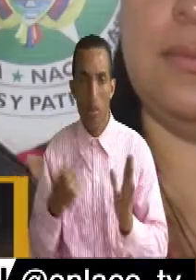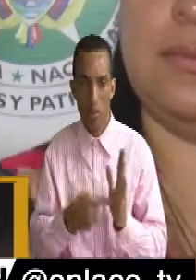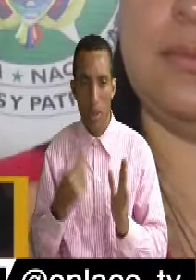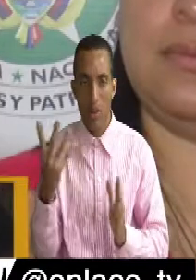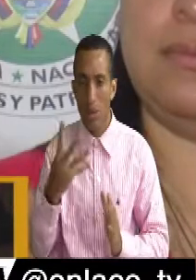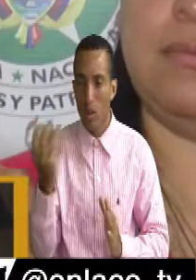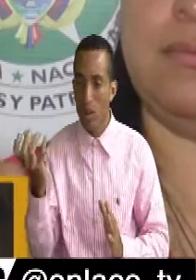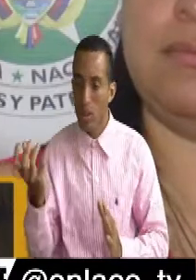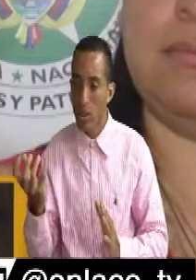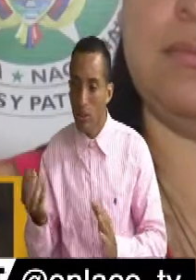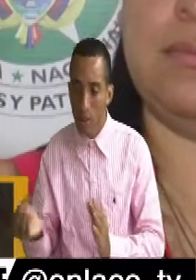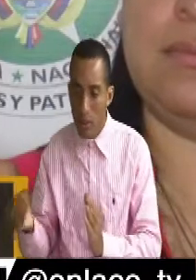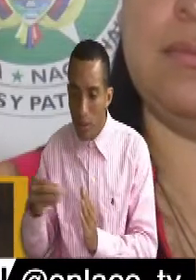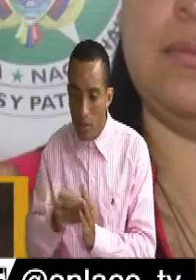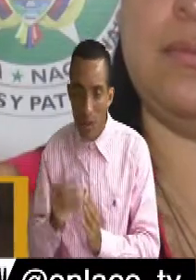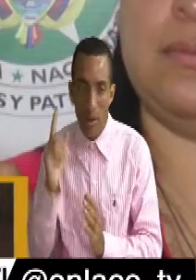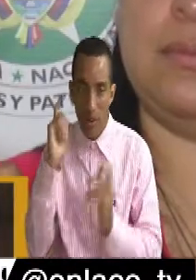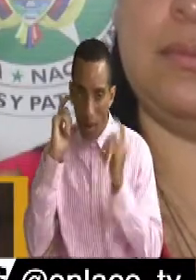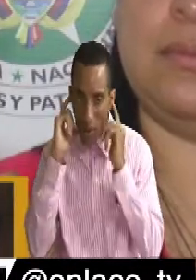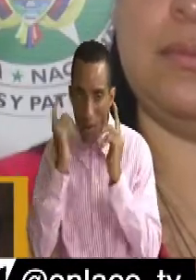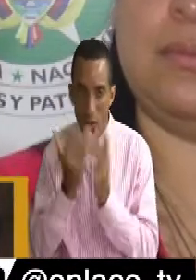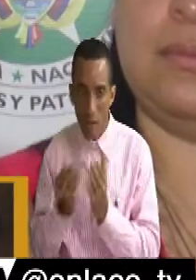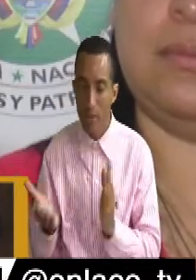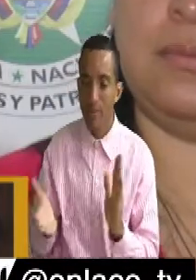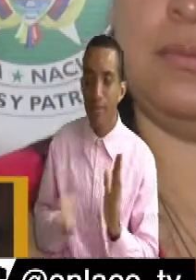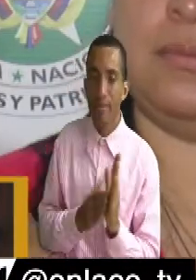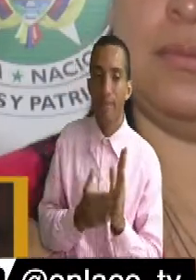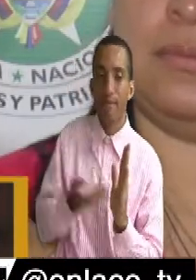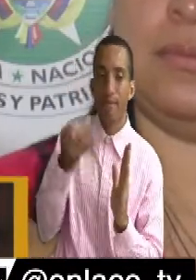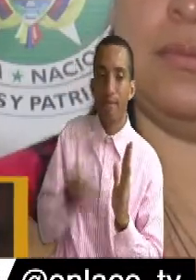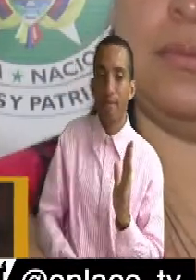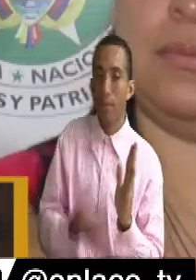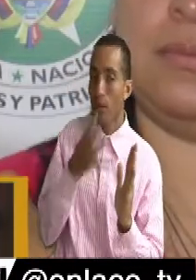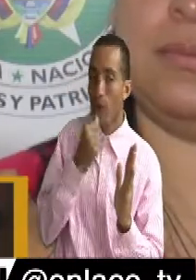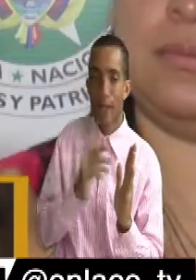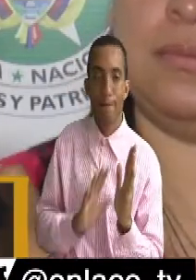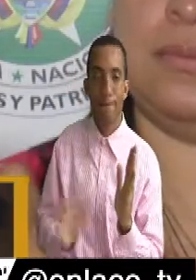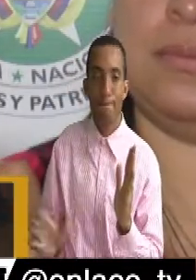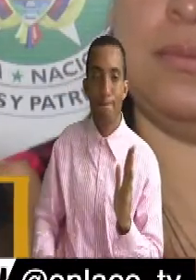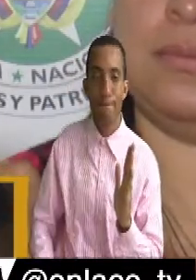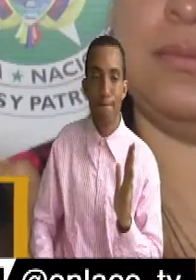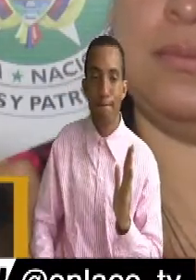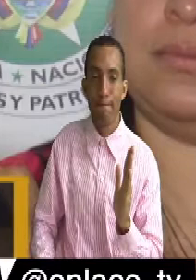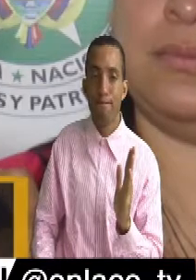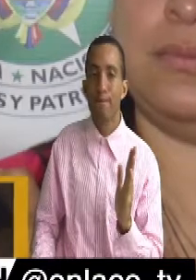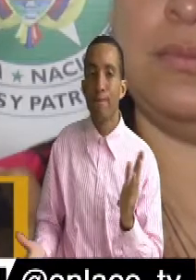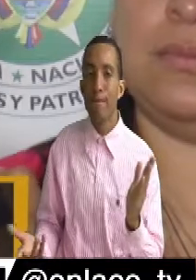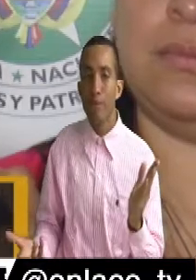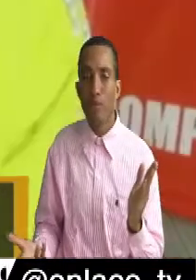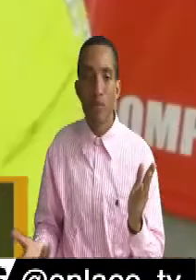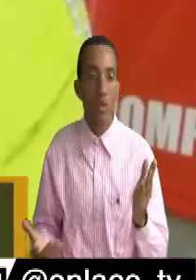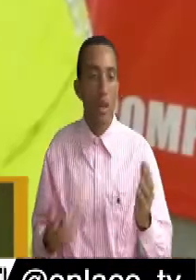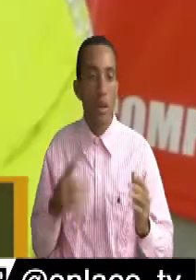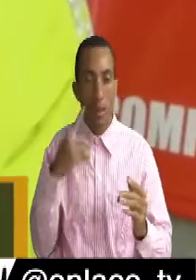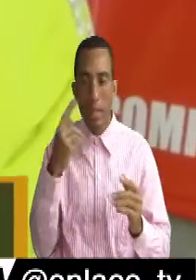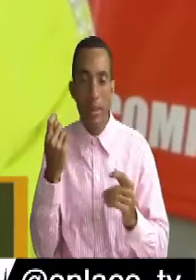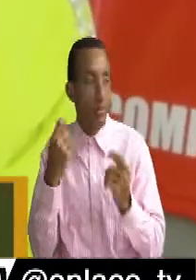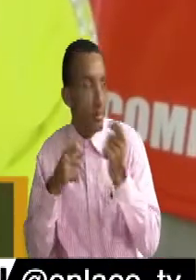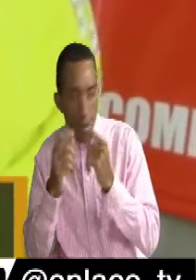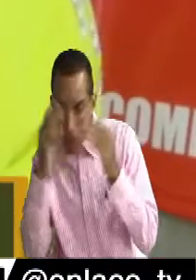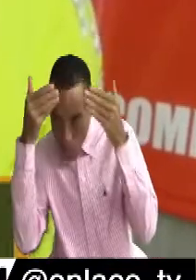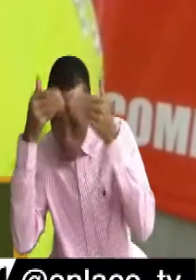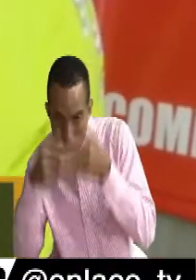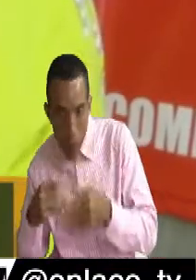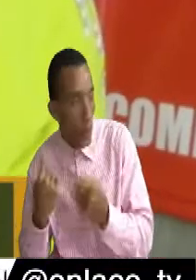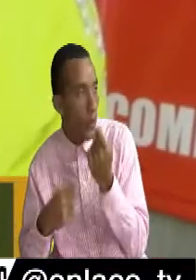que pues no presentaron la documentación correcta referente a un tema de contrabando. Los elementos, según